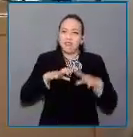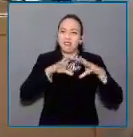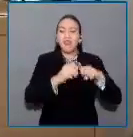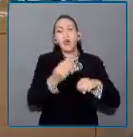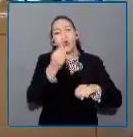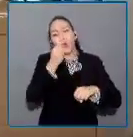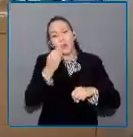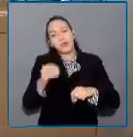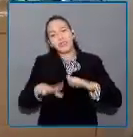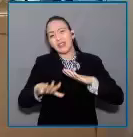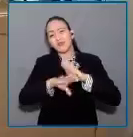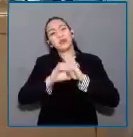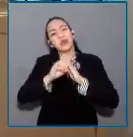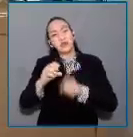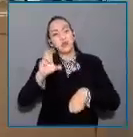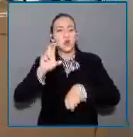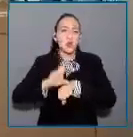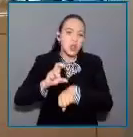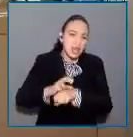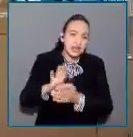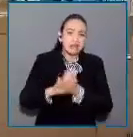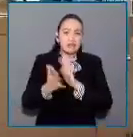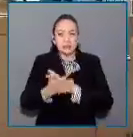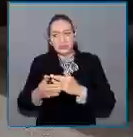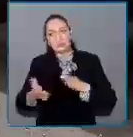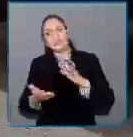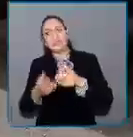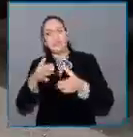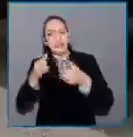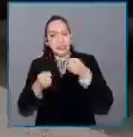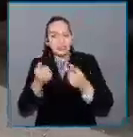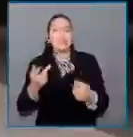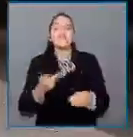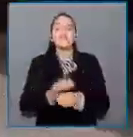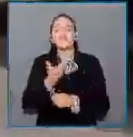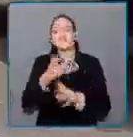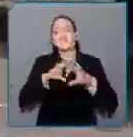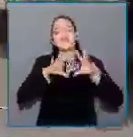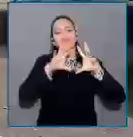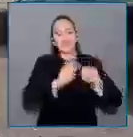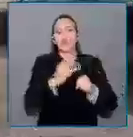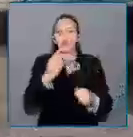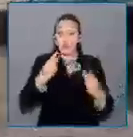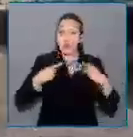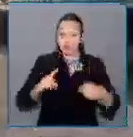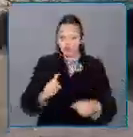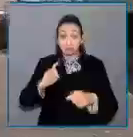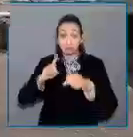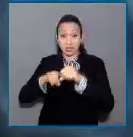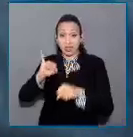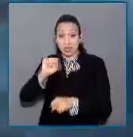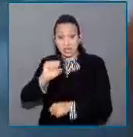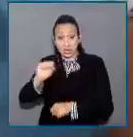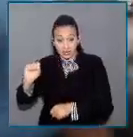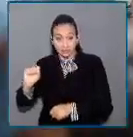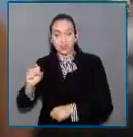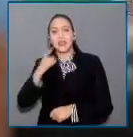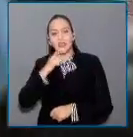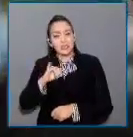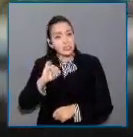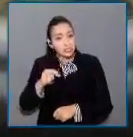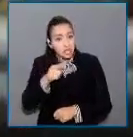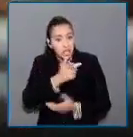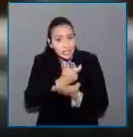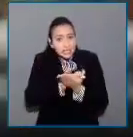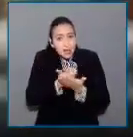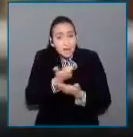un trabajo formal y que están inscritos en el IMSS, el 36% gana salarios de pobreza, al no alcanzar la